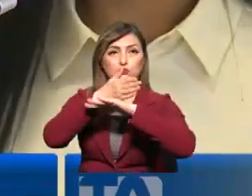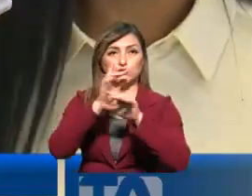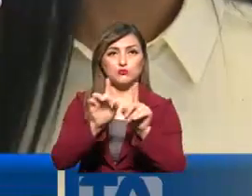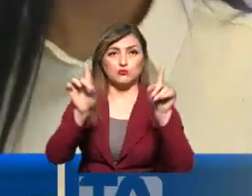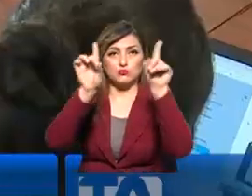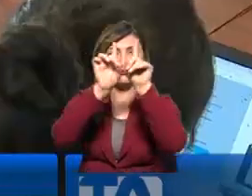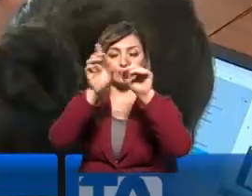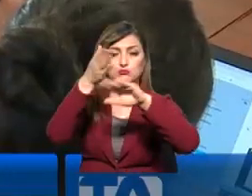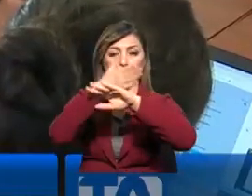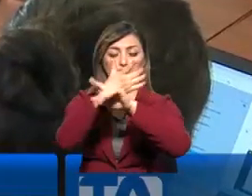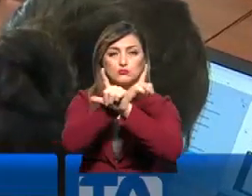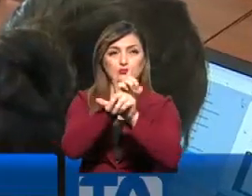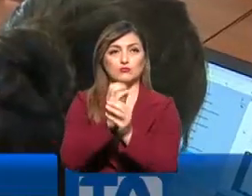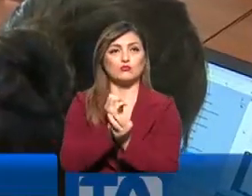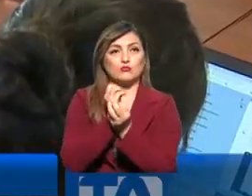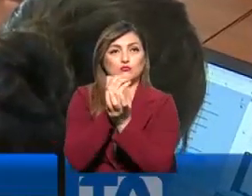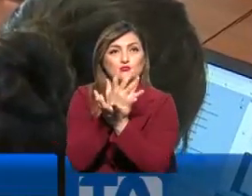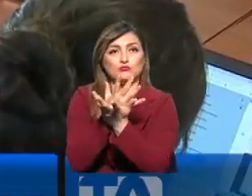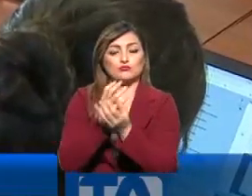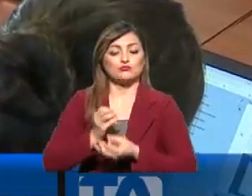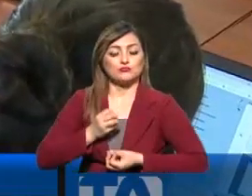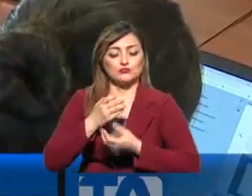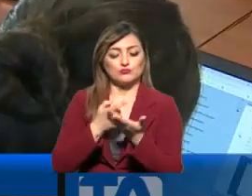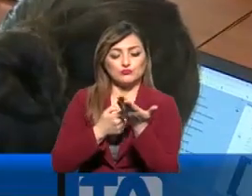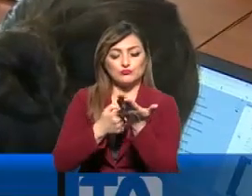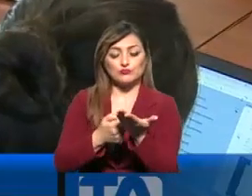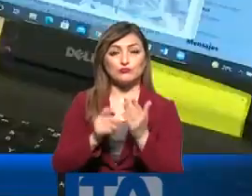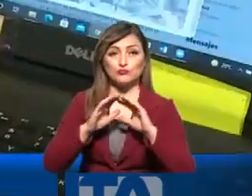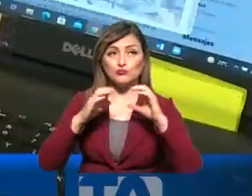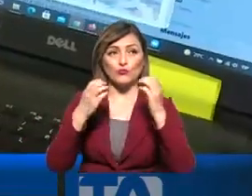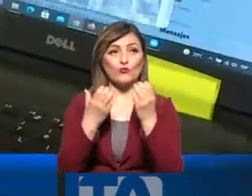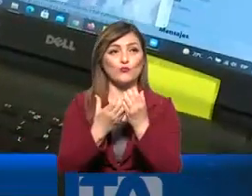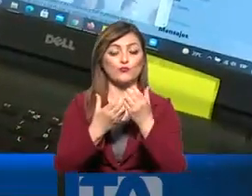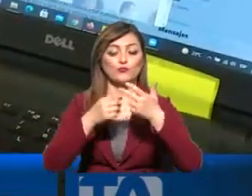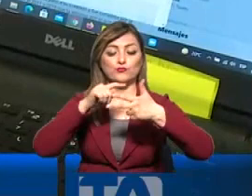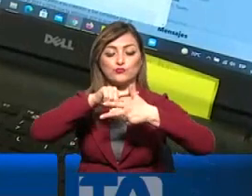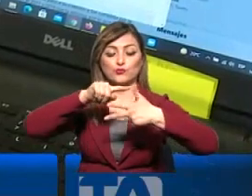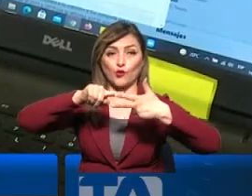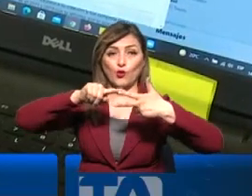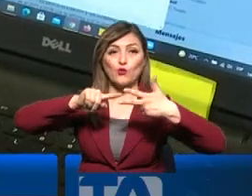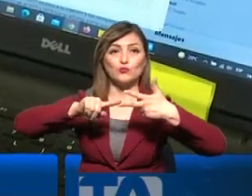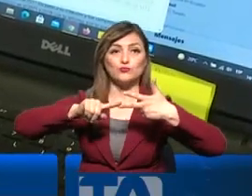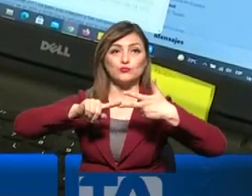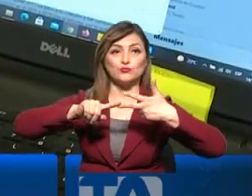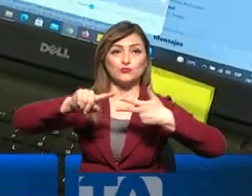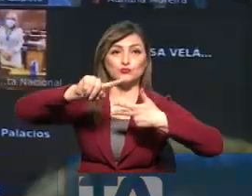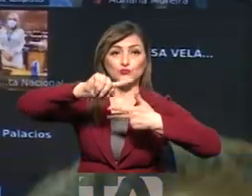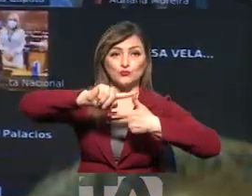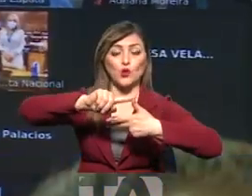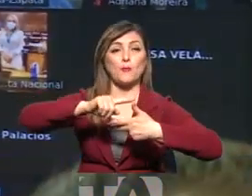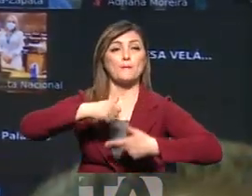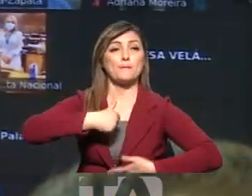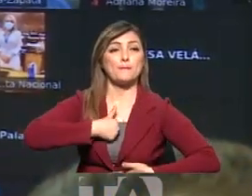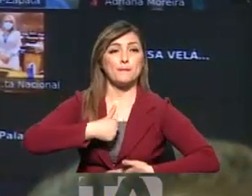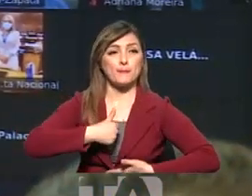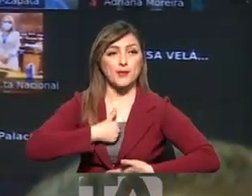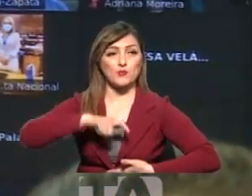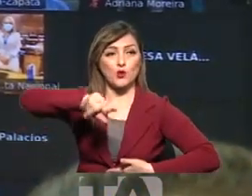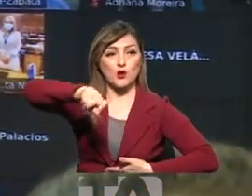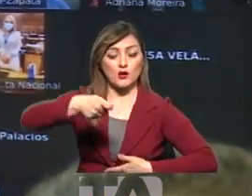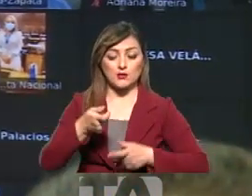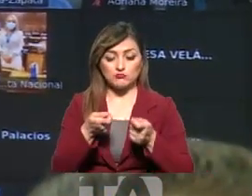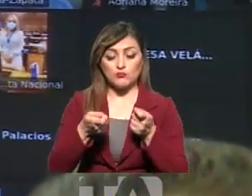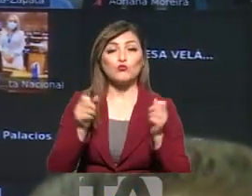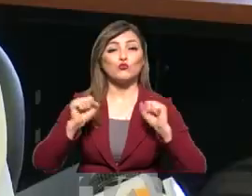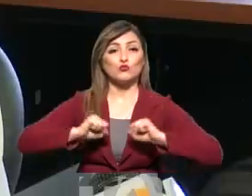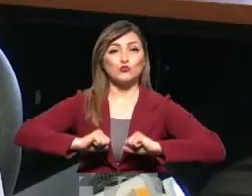a la Ley de Libertad de Expresión que analiza esta comisión. Aquí señaló 3 puntos, uno de ellos, la autorregulación de los medios. Dice que sí